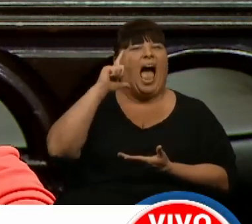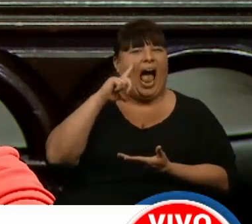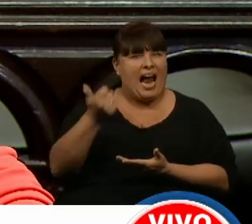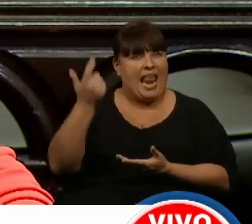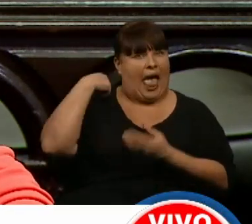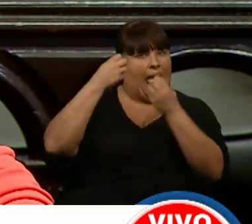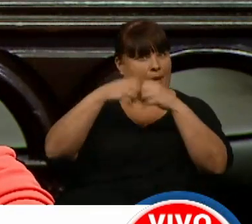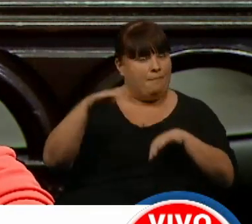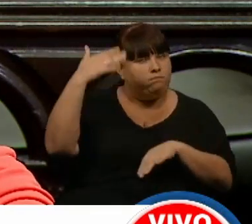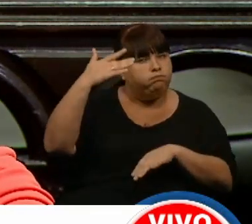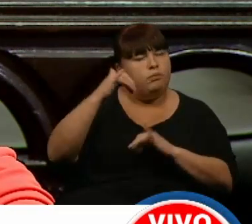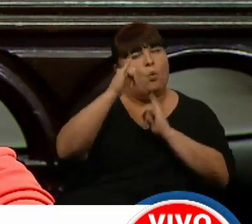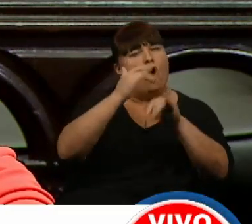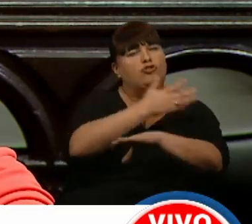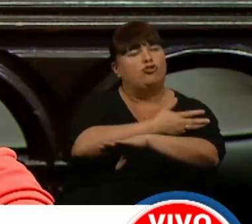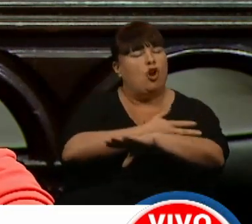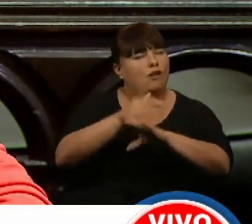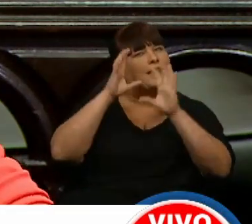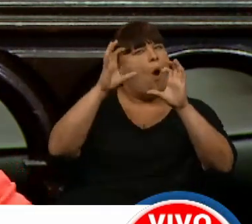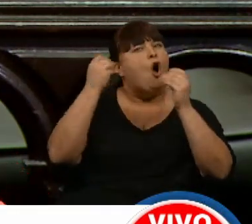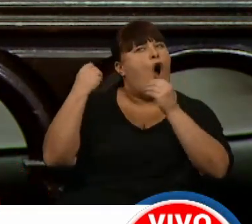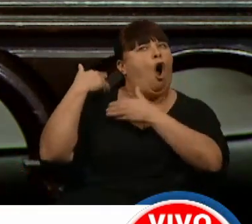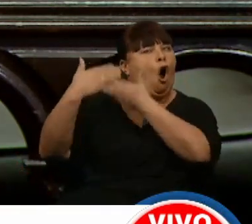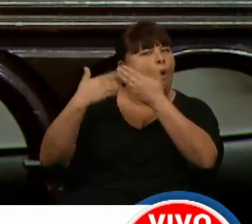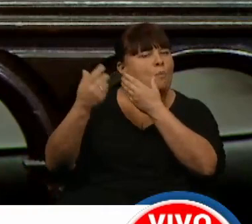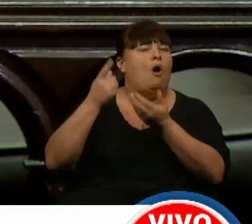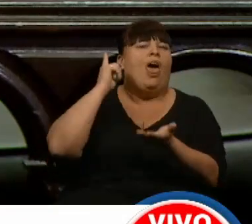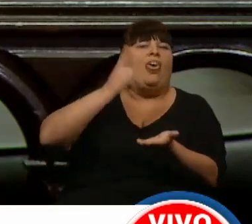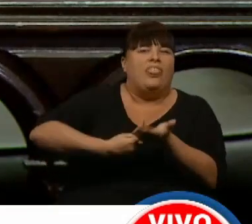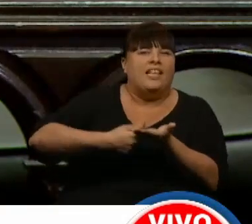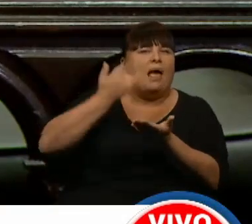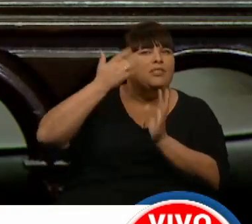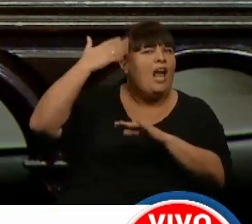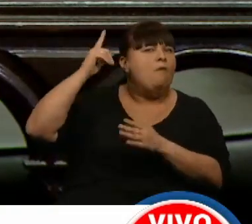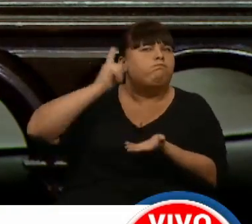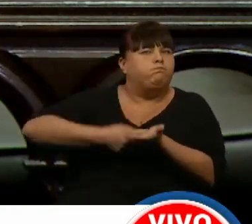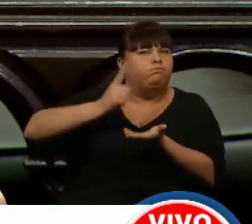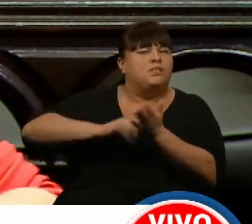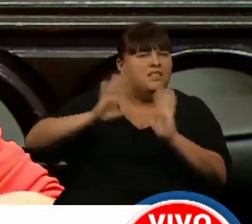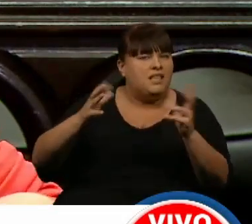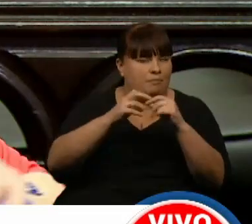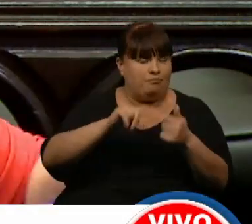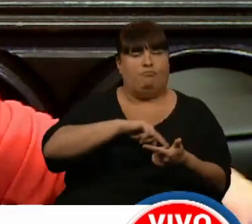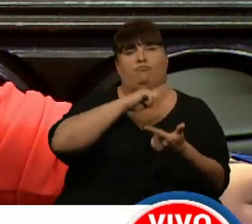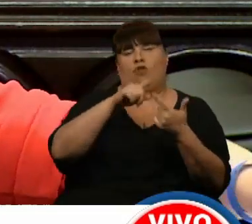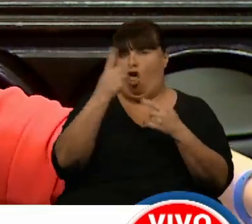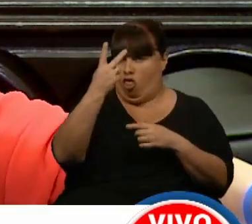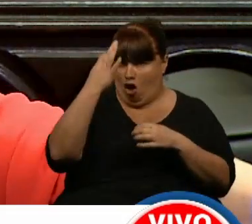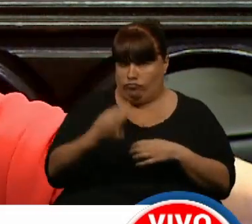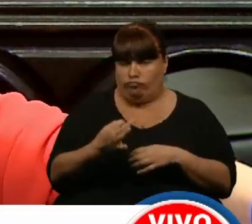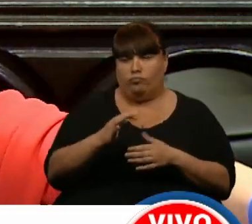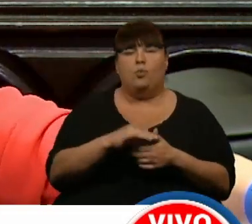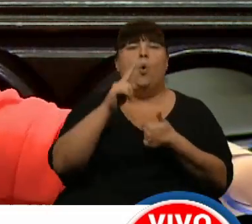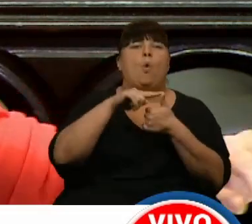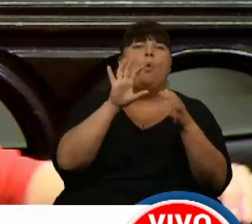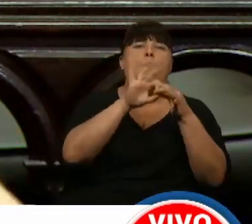cuando comenzó recorría y recordaba el camino, ¿no? Aquellos dictámenes que ya tuvimos, dos, a decir verdad,